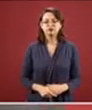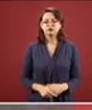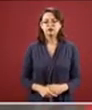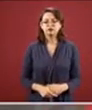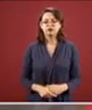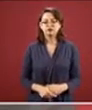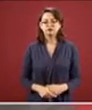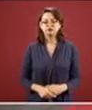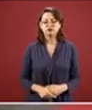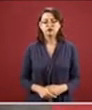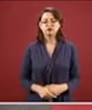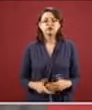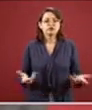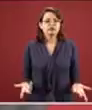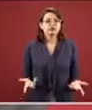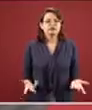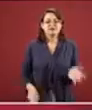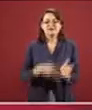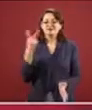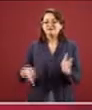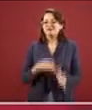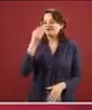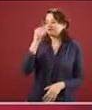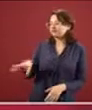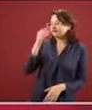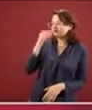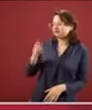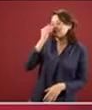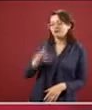que nos echen la culpa,